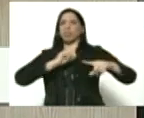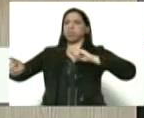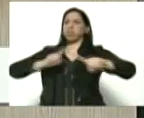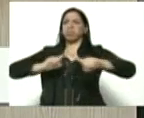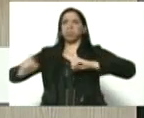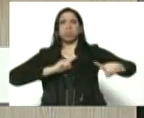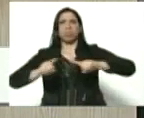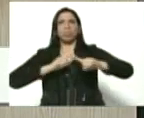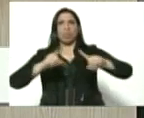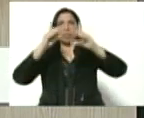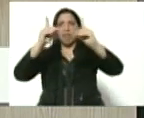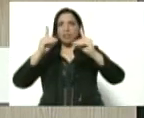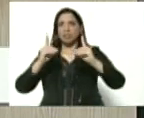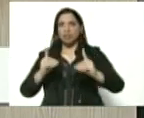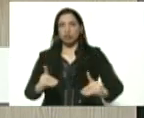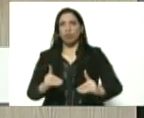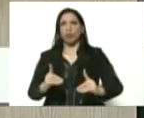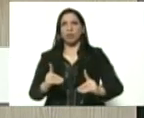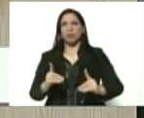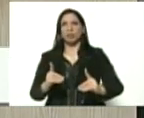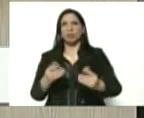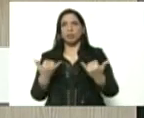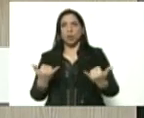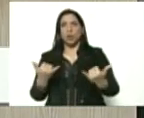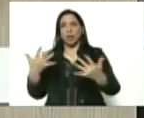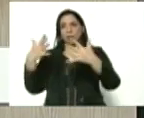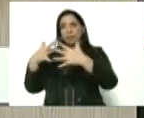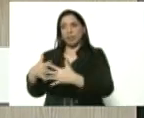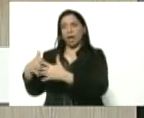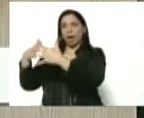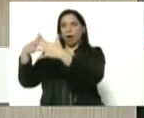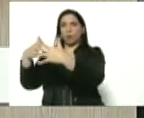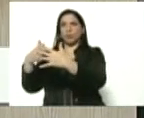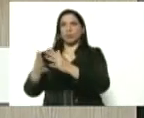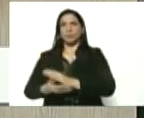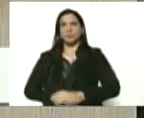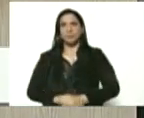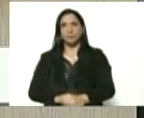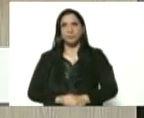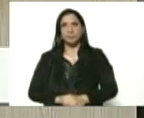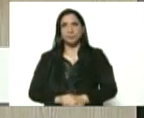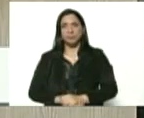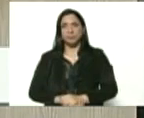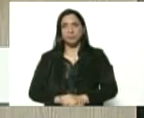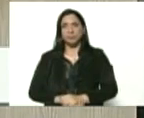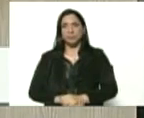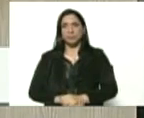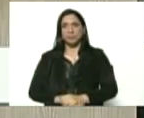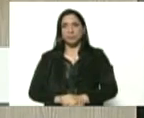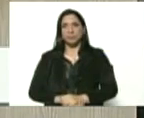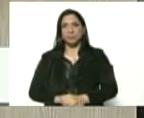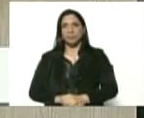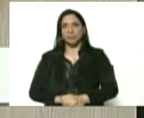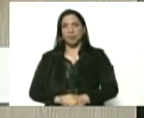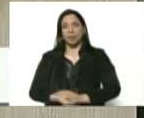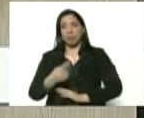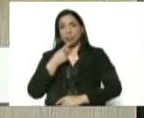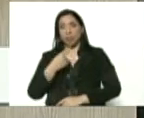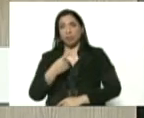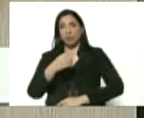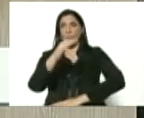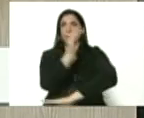tomando decisiones en los Estados Unidos. Y califica a la